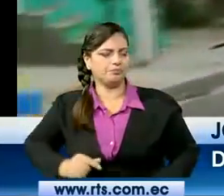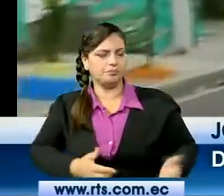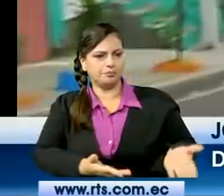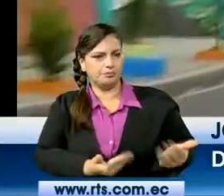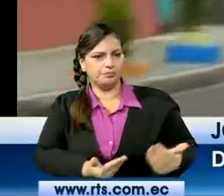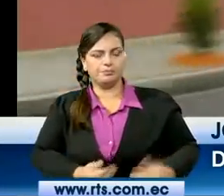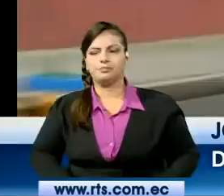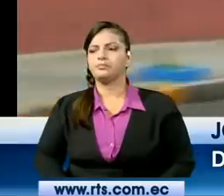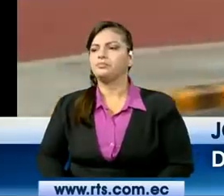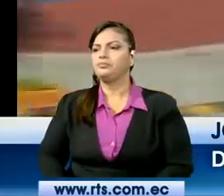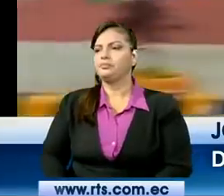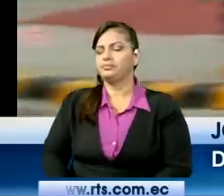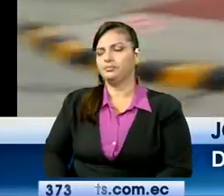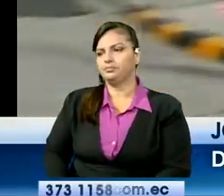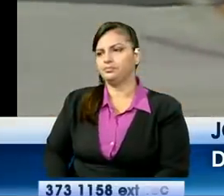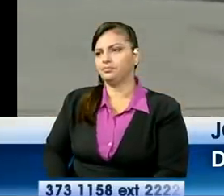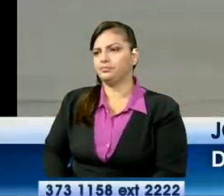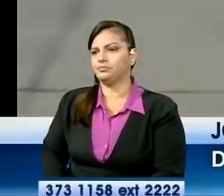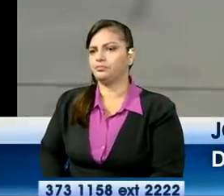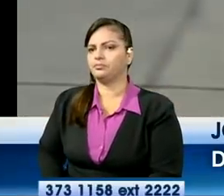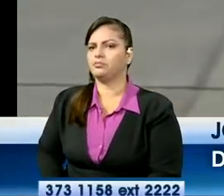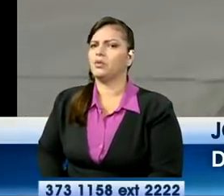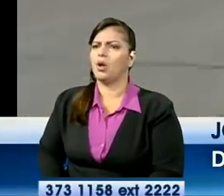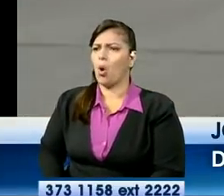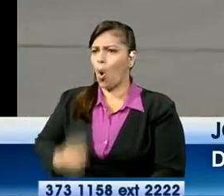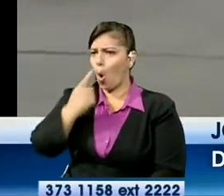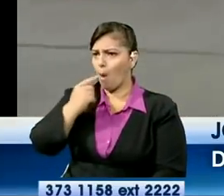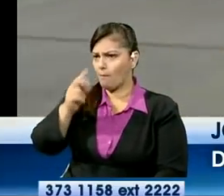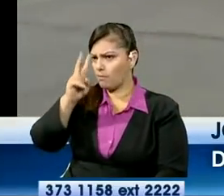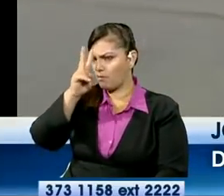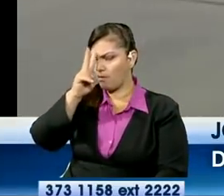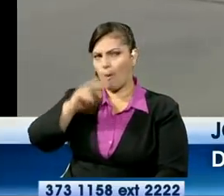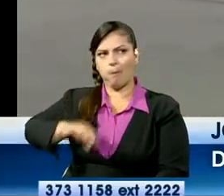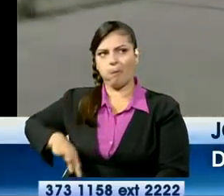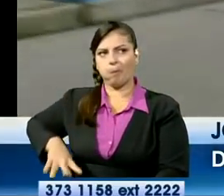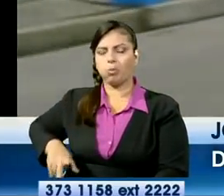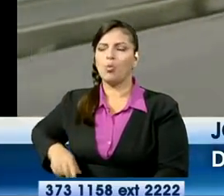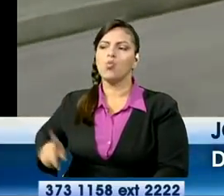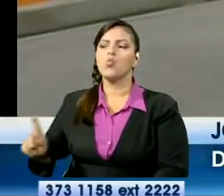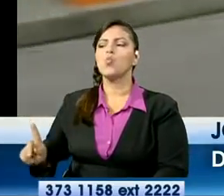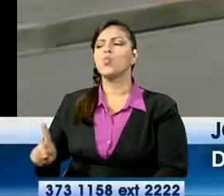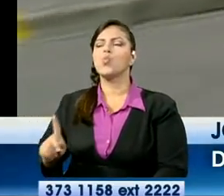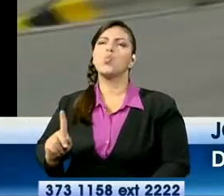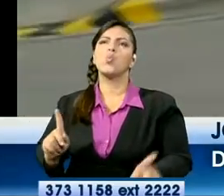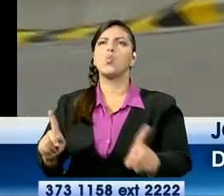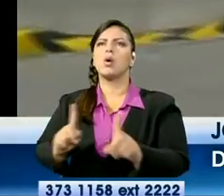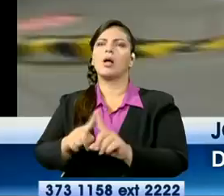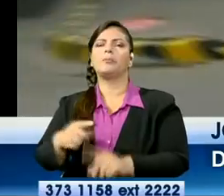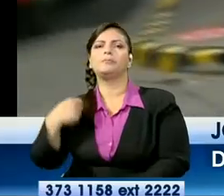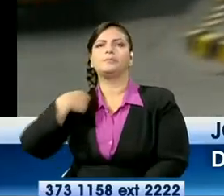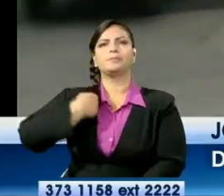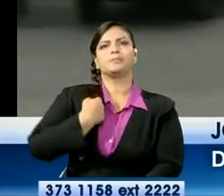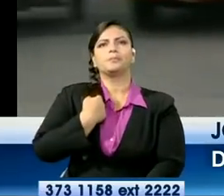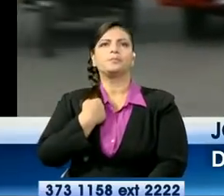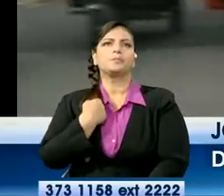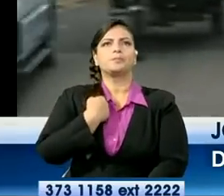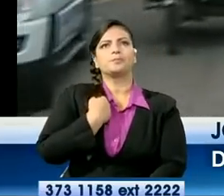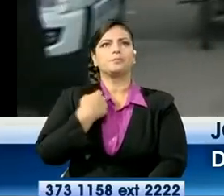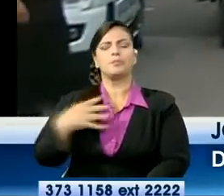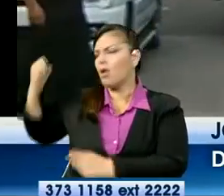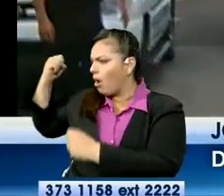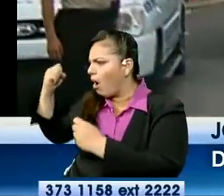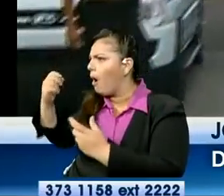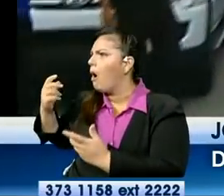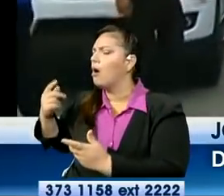es de que ellos, o sea, vienen de pasada y cuando menos piensa el arranchón, si es cartera, lo que sea, y